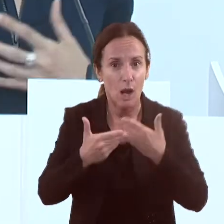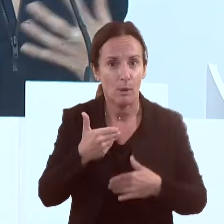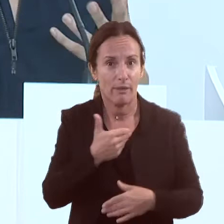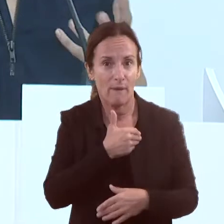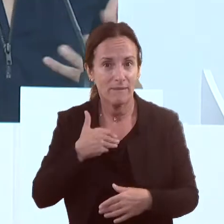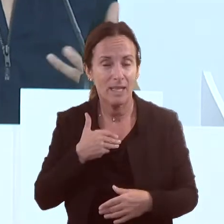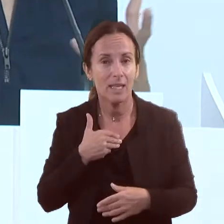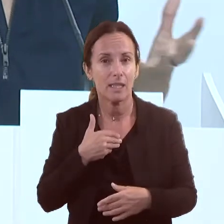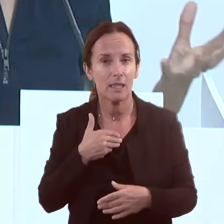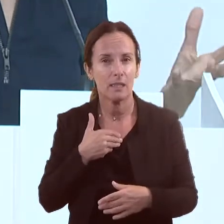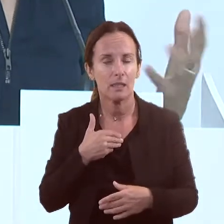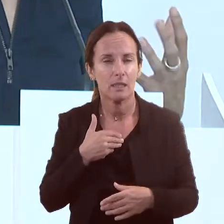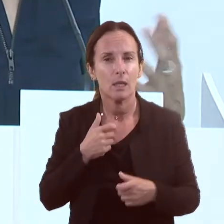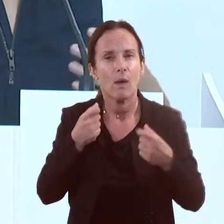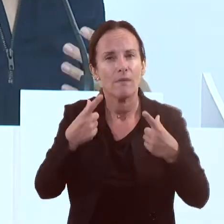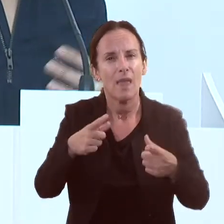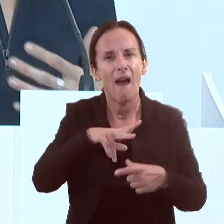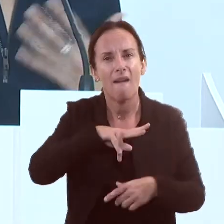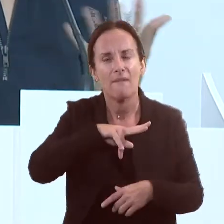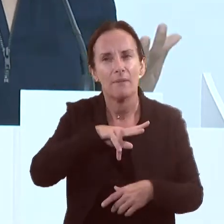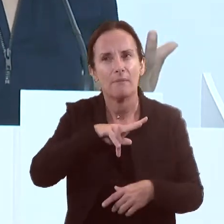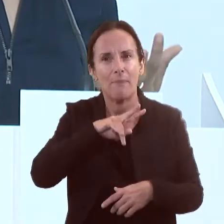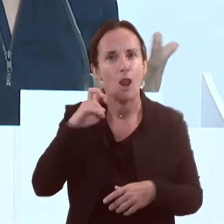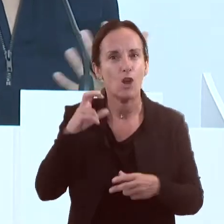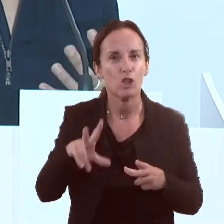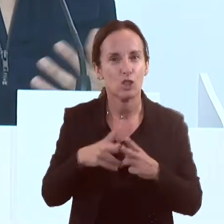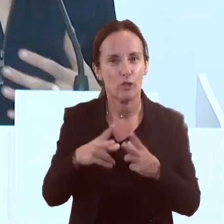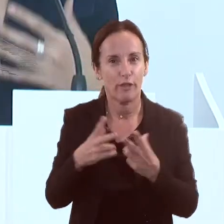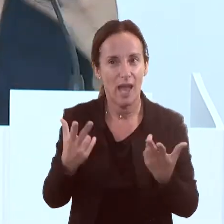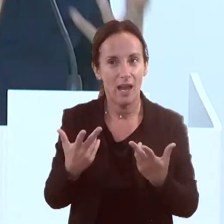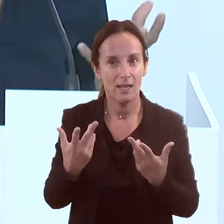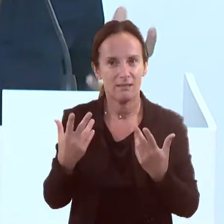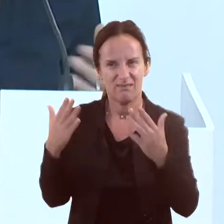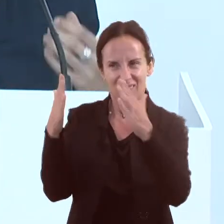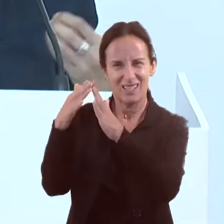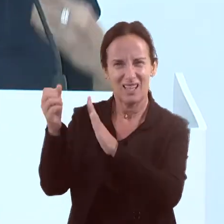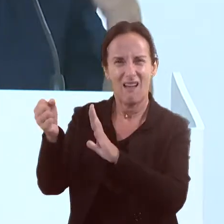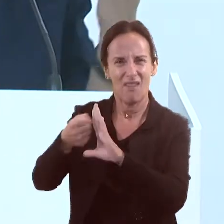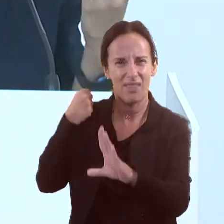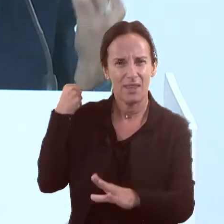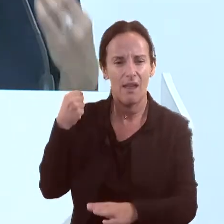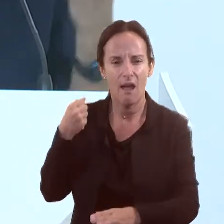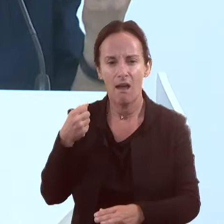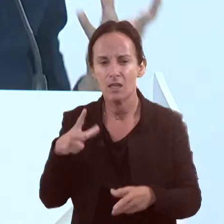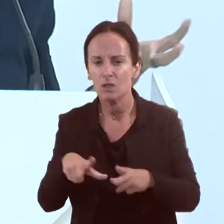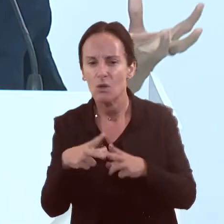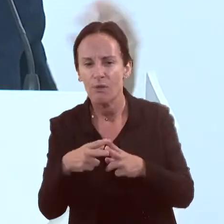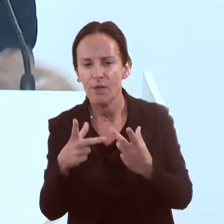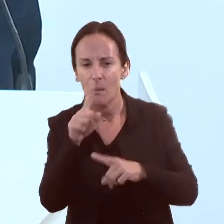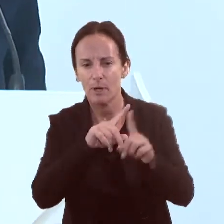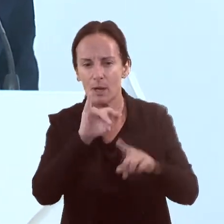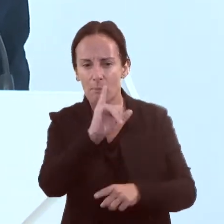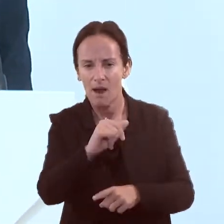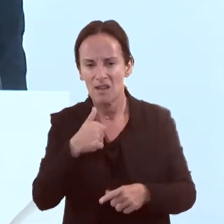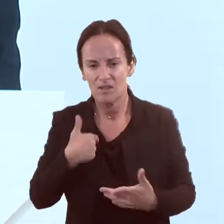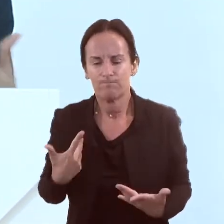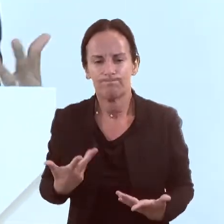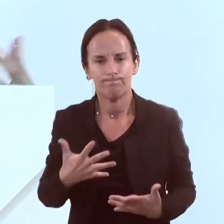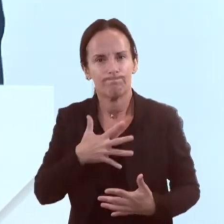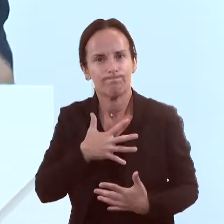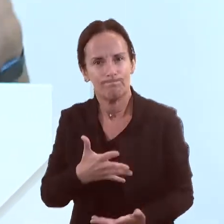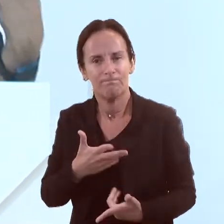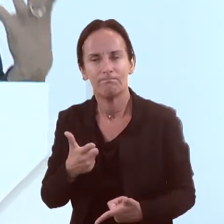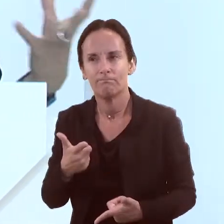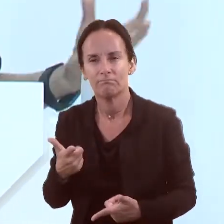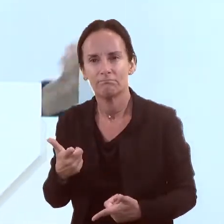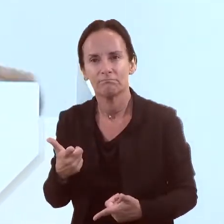esto o que quieren darle un valor social a ese parque inmobiliario se dirijan a nosotros, pero por supuesto con la remuneración que se requiera, o sea, el valor de